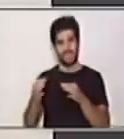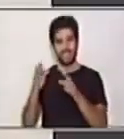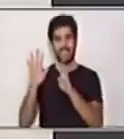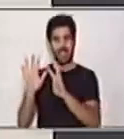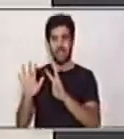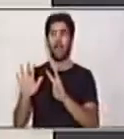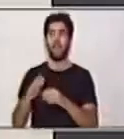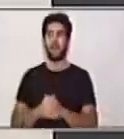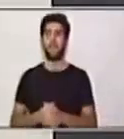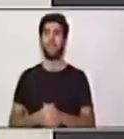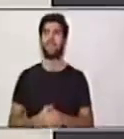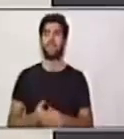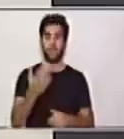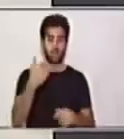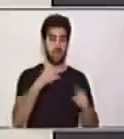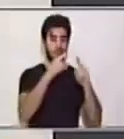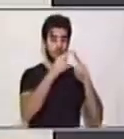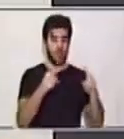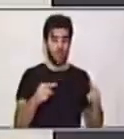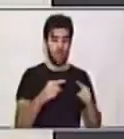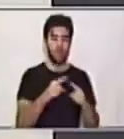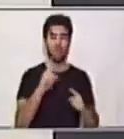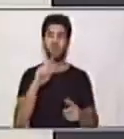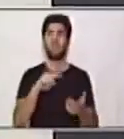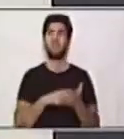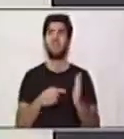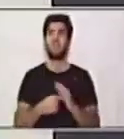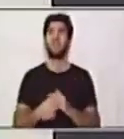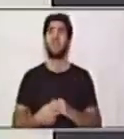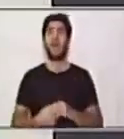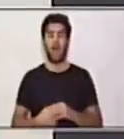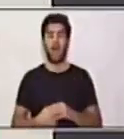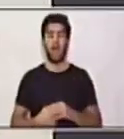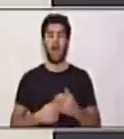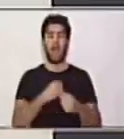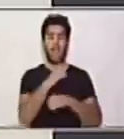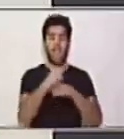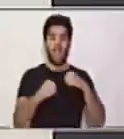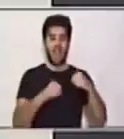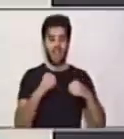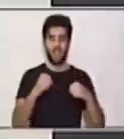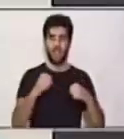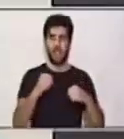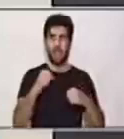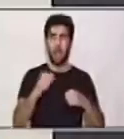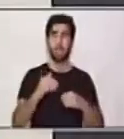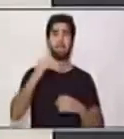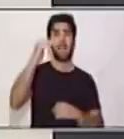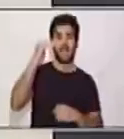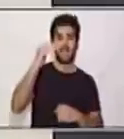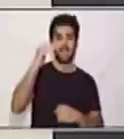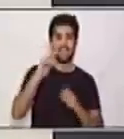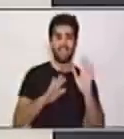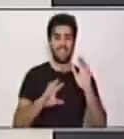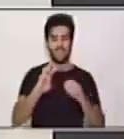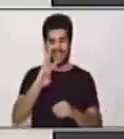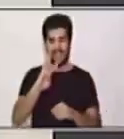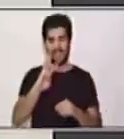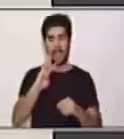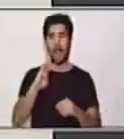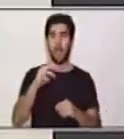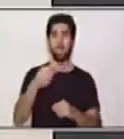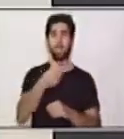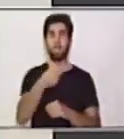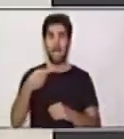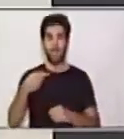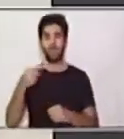El primer delta es la resta entre la frecuencia mayor y la anterior. La frecuencia mayor es 13 y la anterior